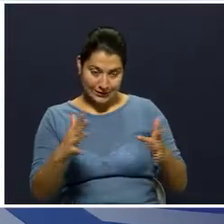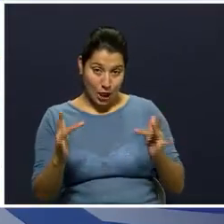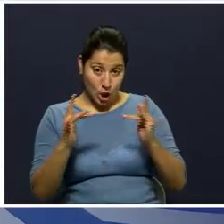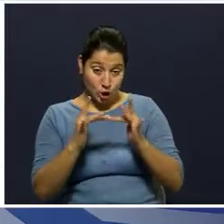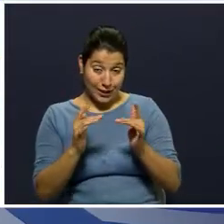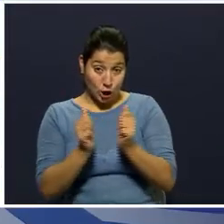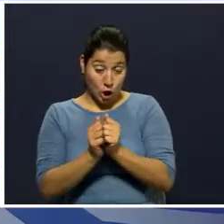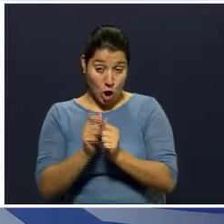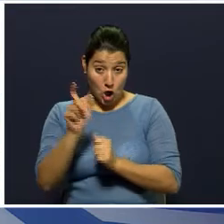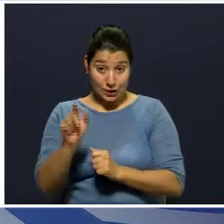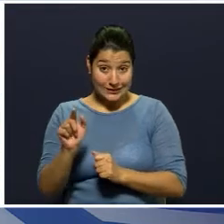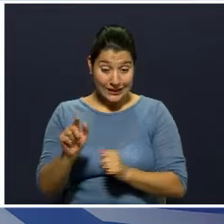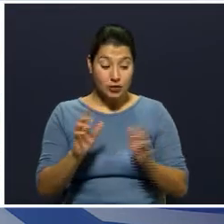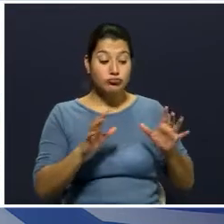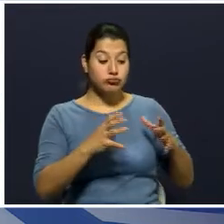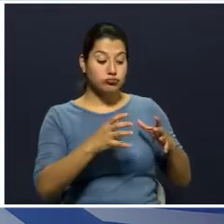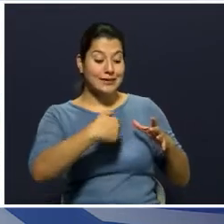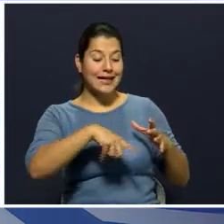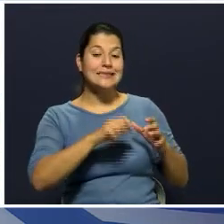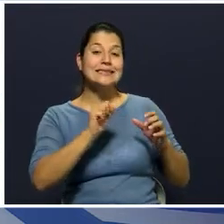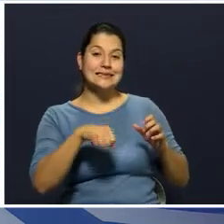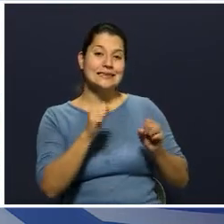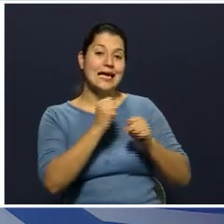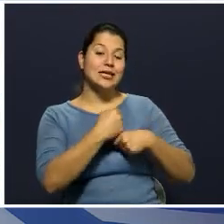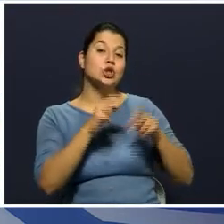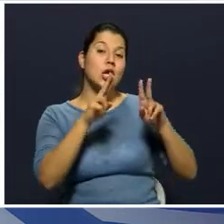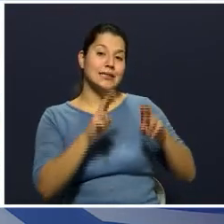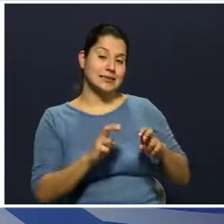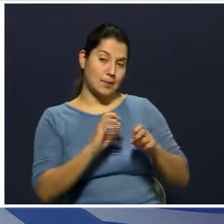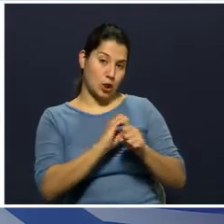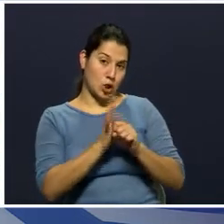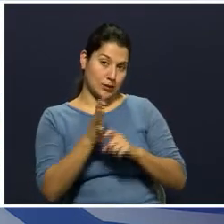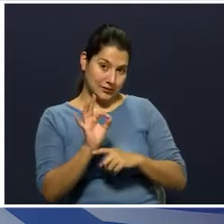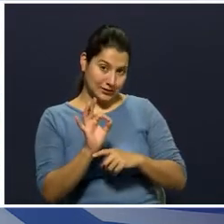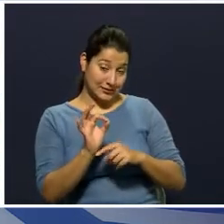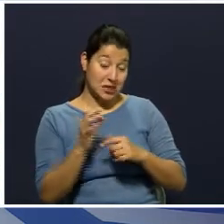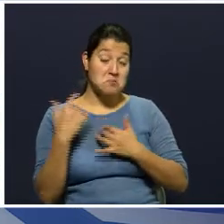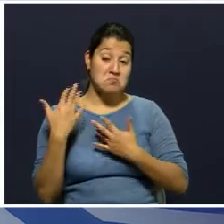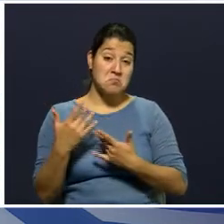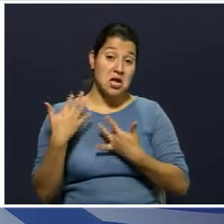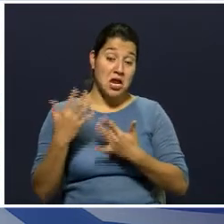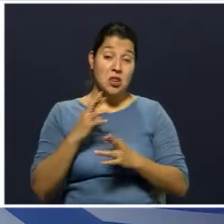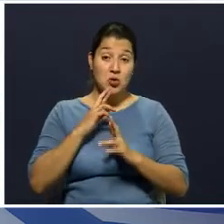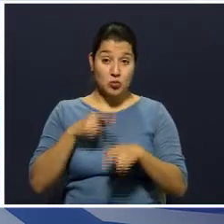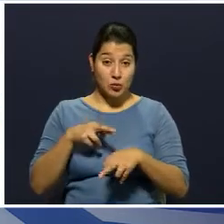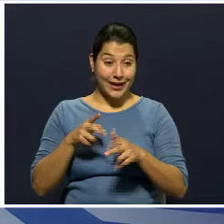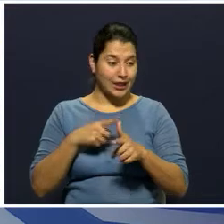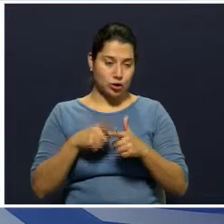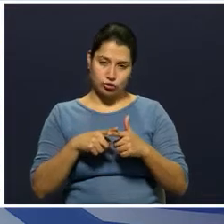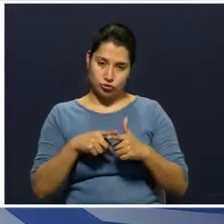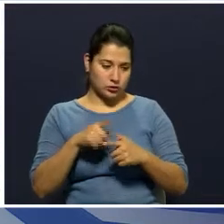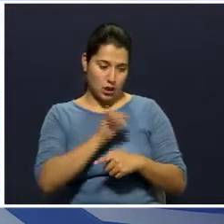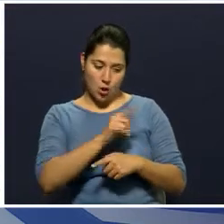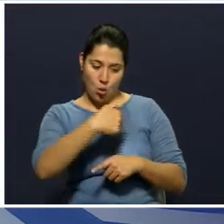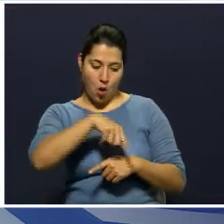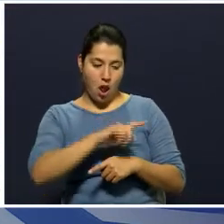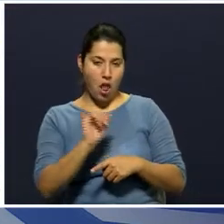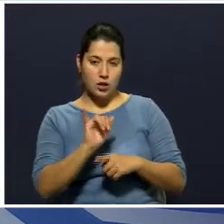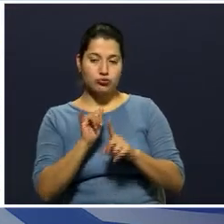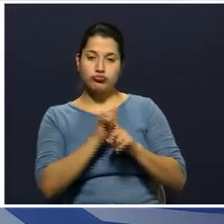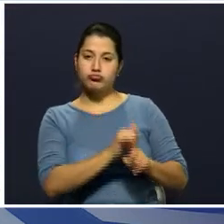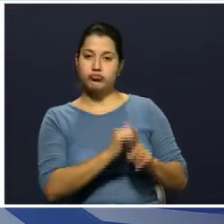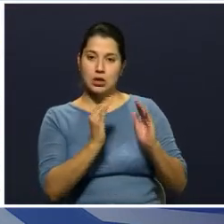ese contacto directo identificadas, se les hizo también la prueba y mientras se tenía el resultado de esas pruebas, esas personas estuvieron en los espacios de